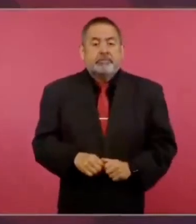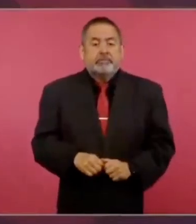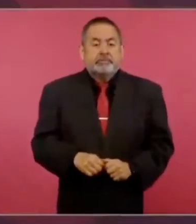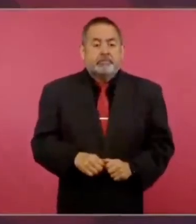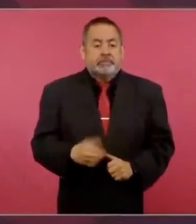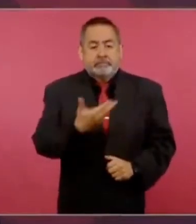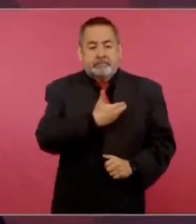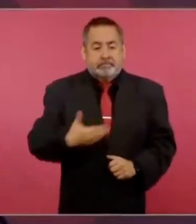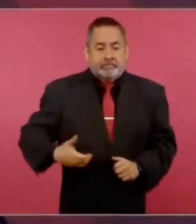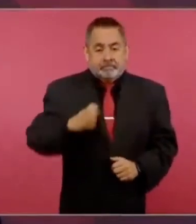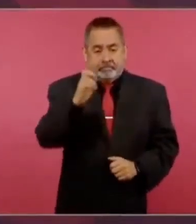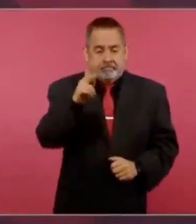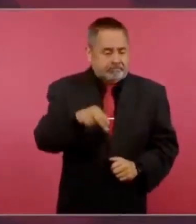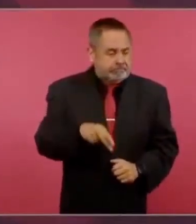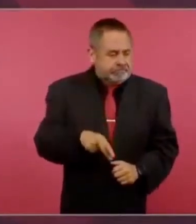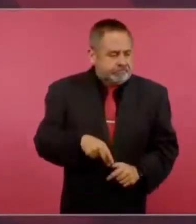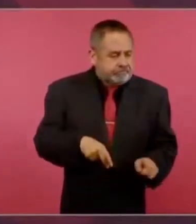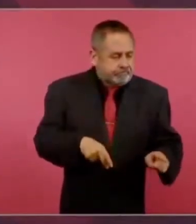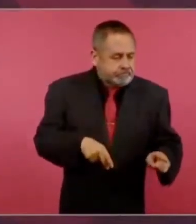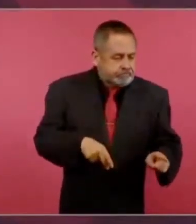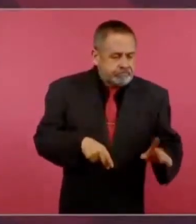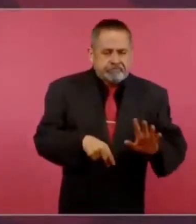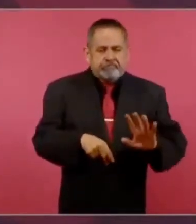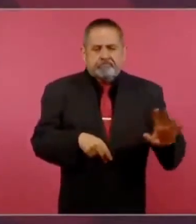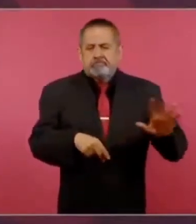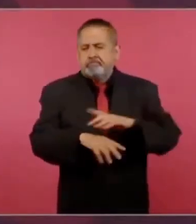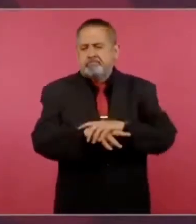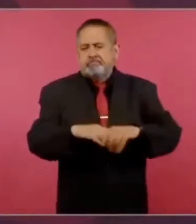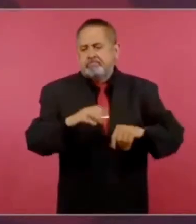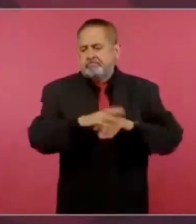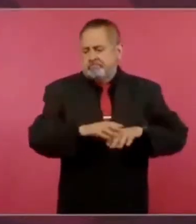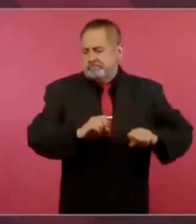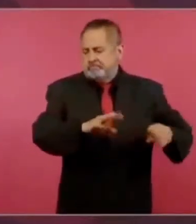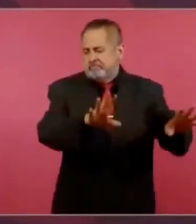Y el presidente Peña dice, pues yo no me puedo meter.